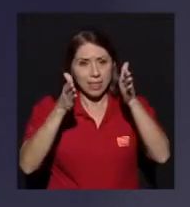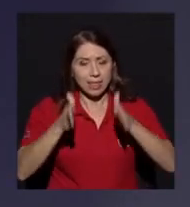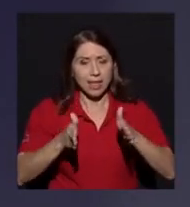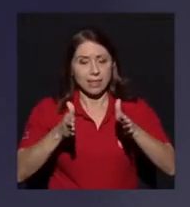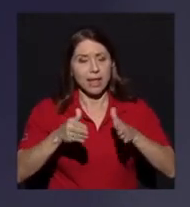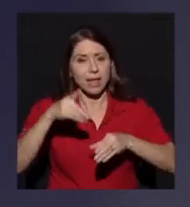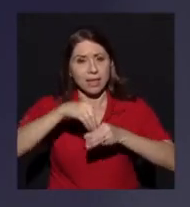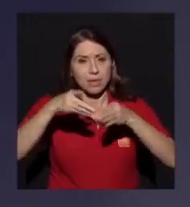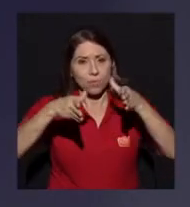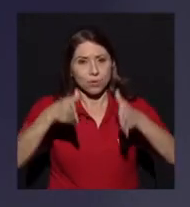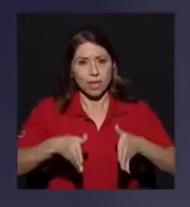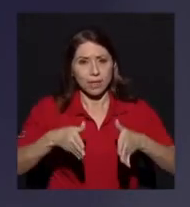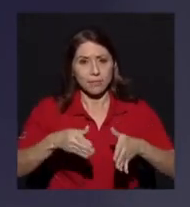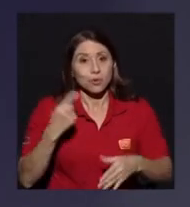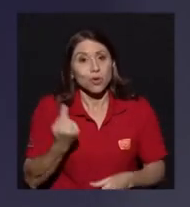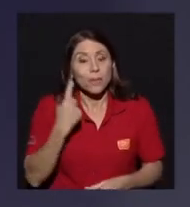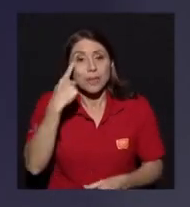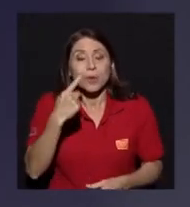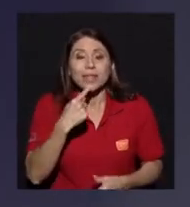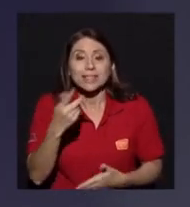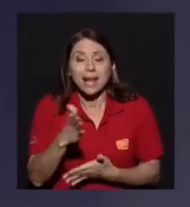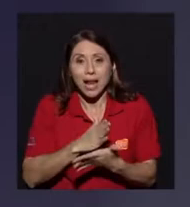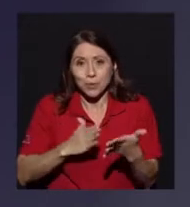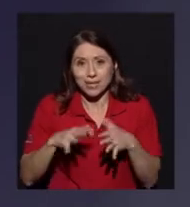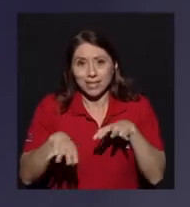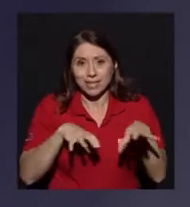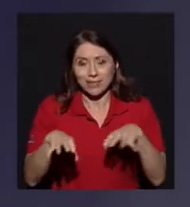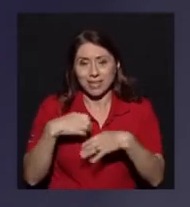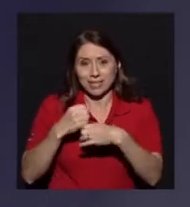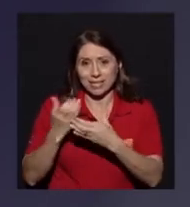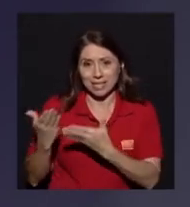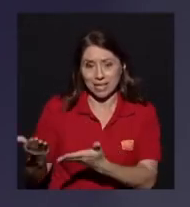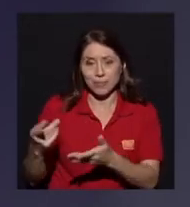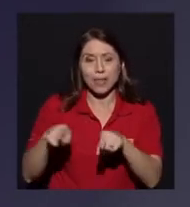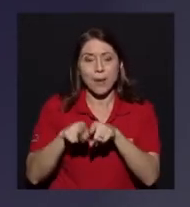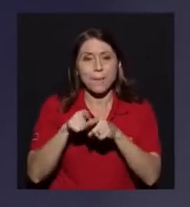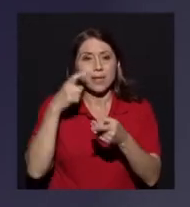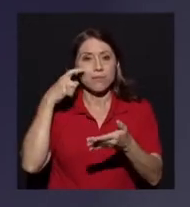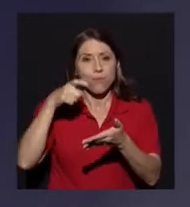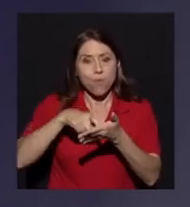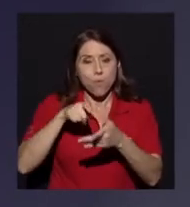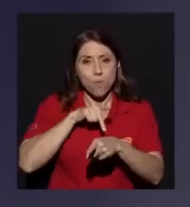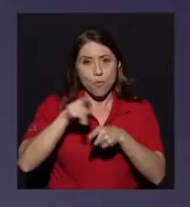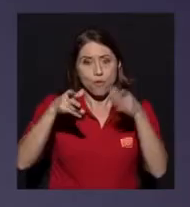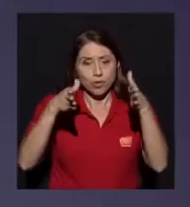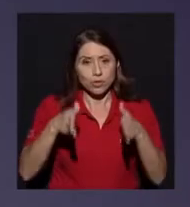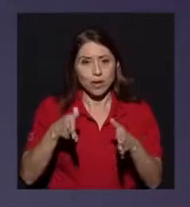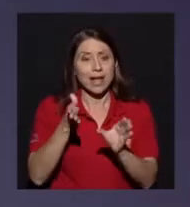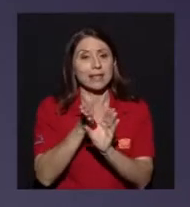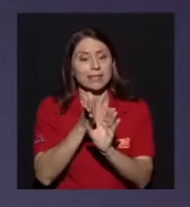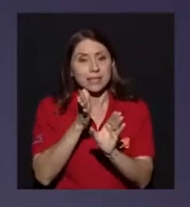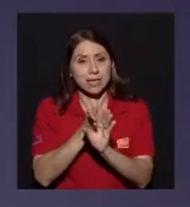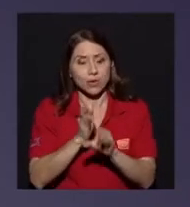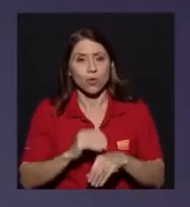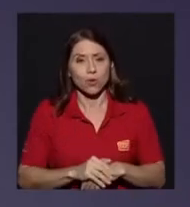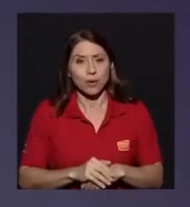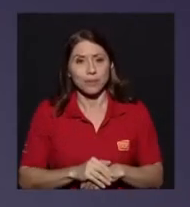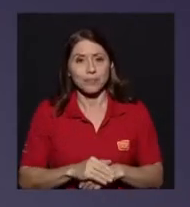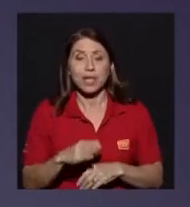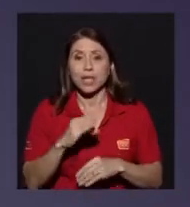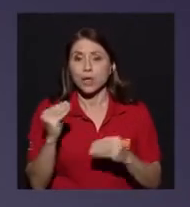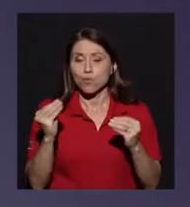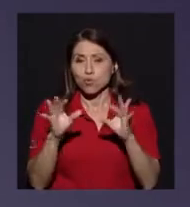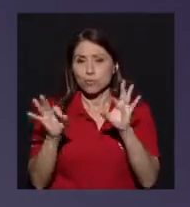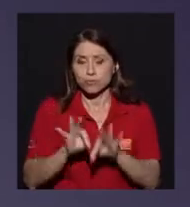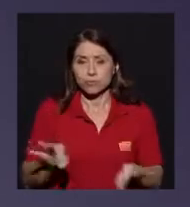las actividades que margarita realiza además es una reconocida profesional es psicóloga además y muy